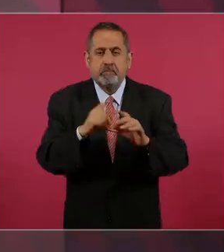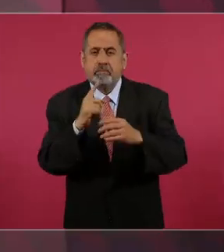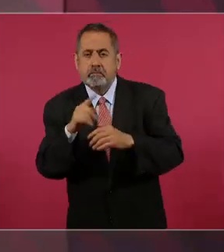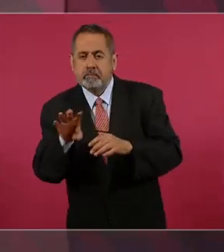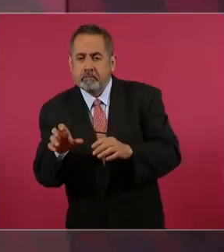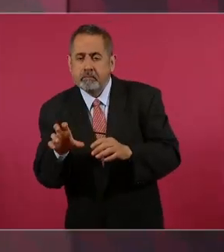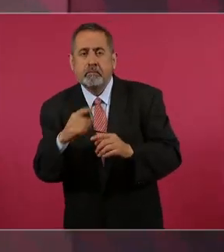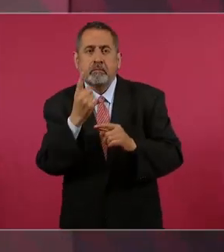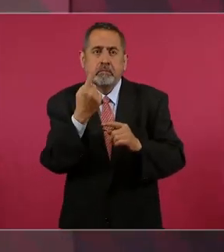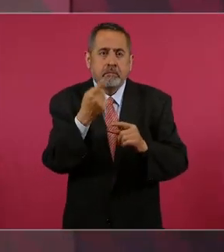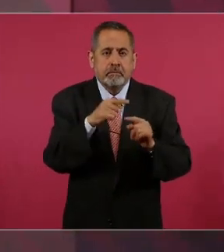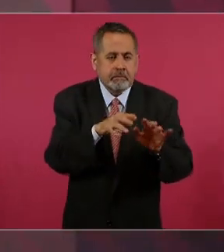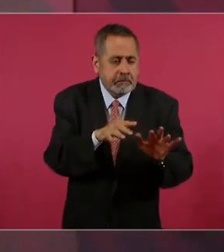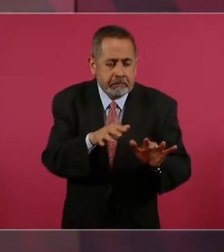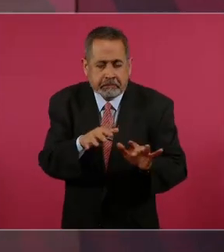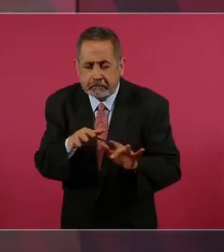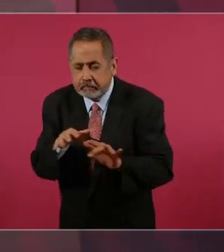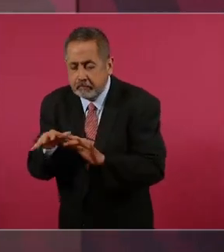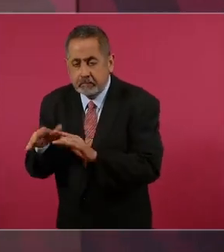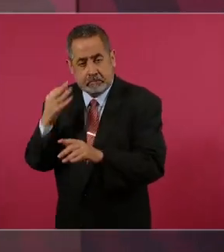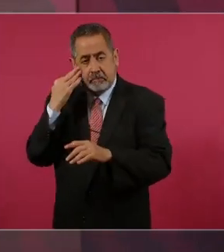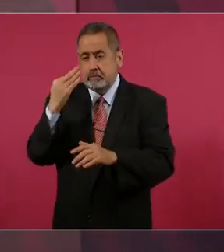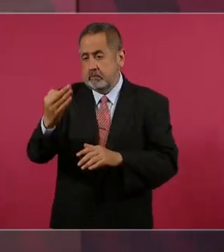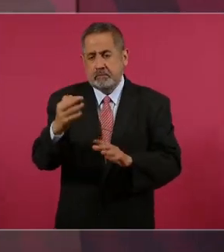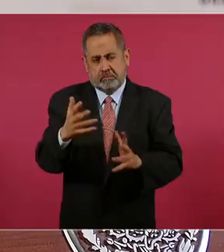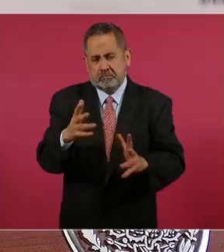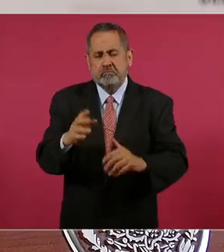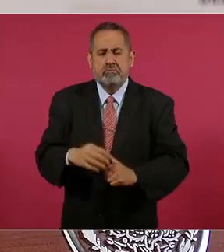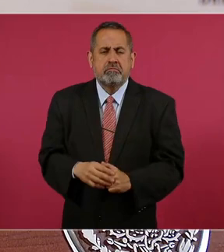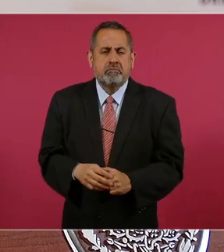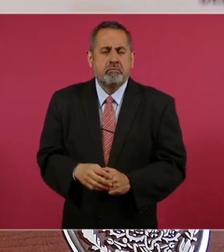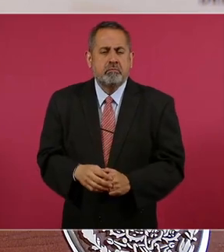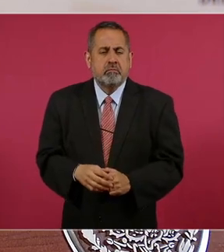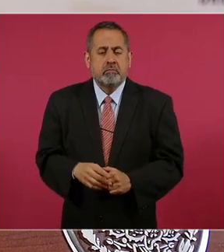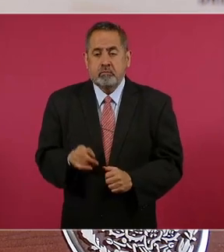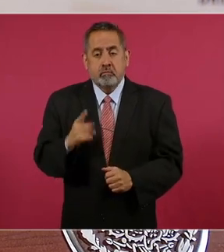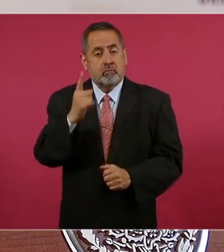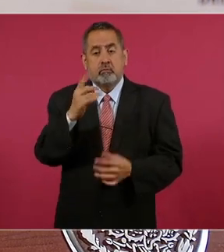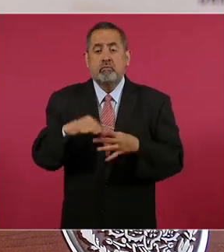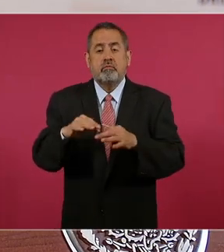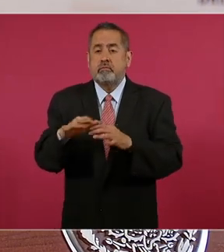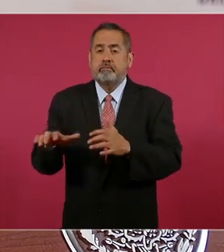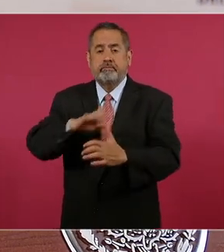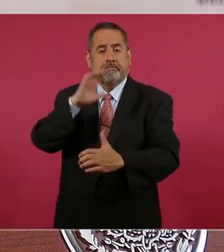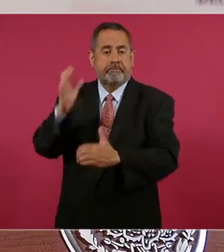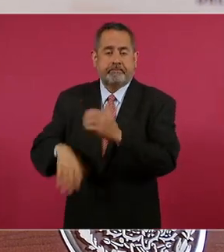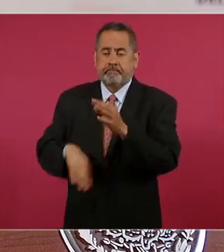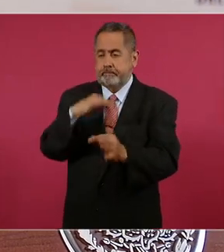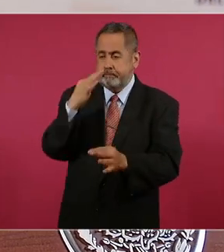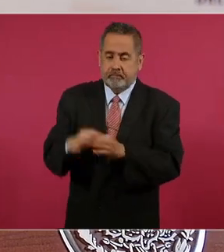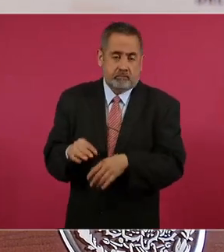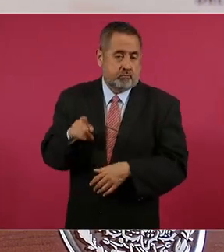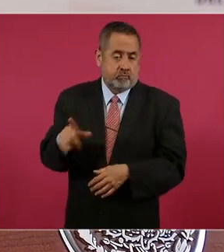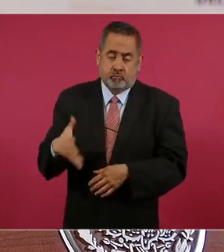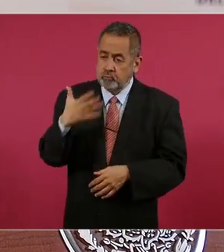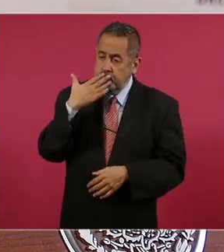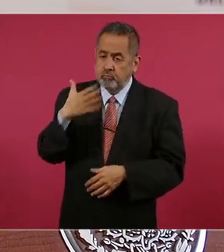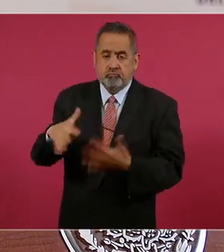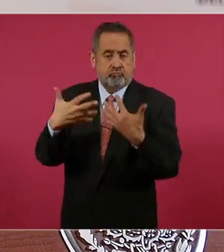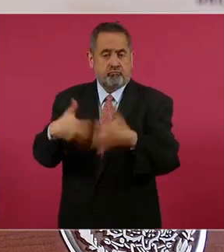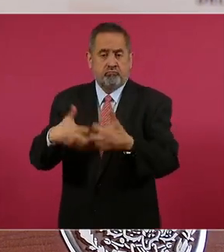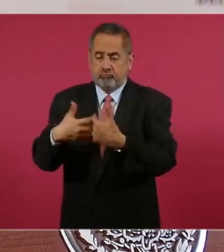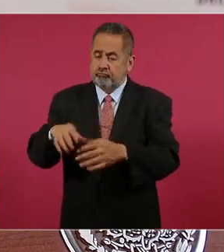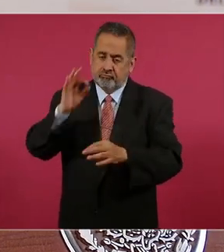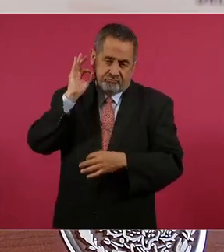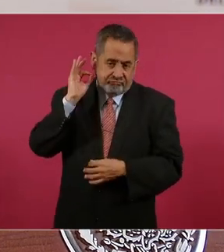llevan tiempo lo importante es que ya la terminamos es muy buena refinería